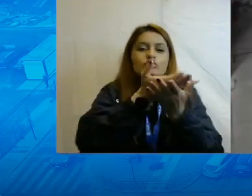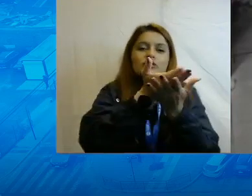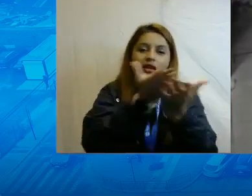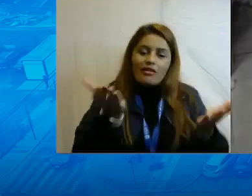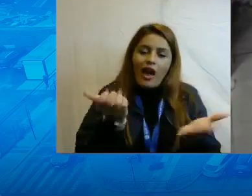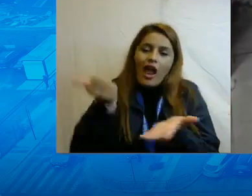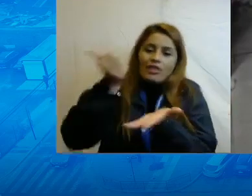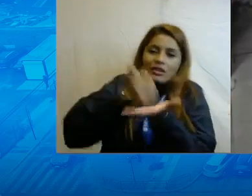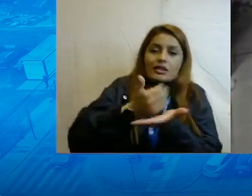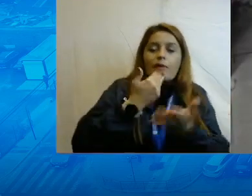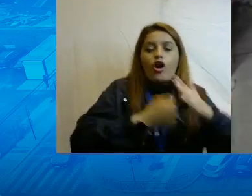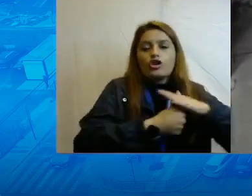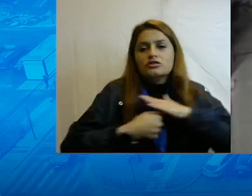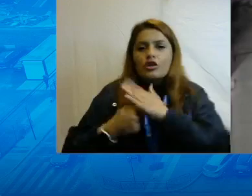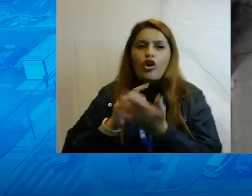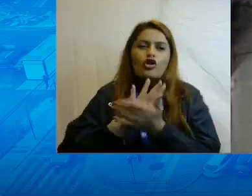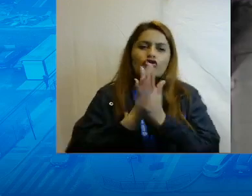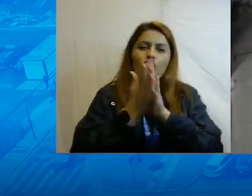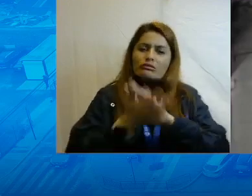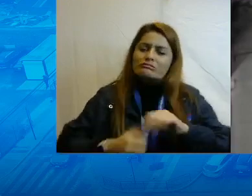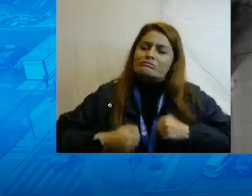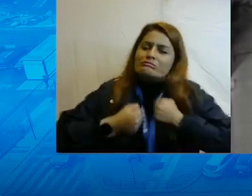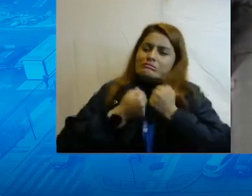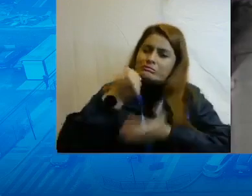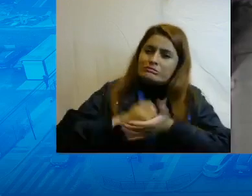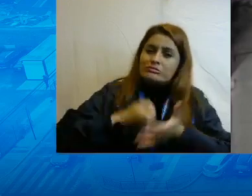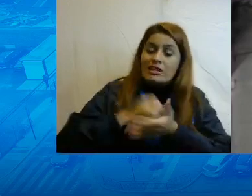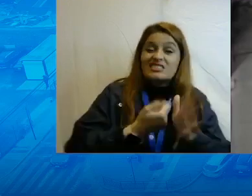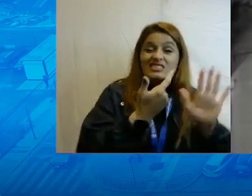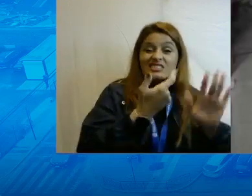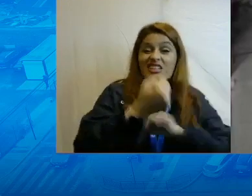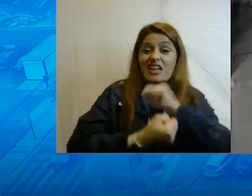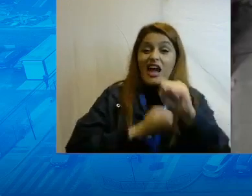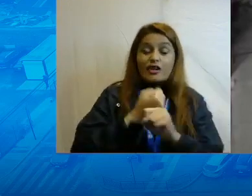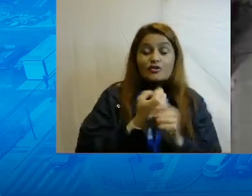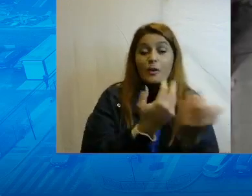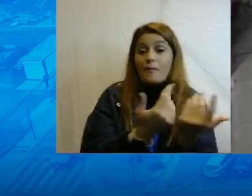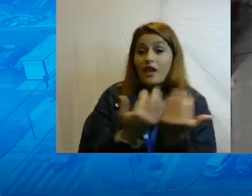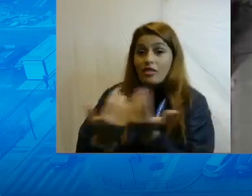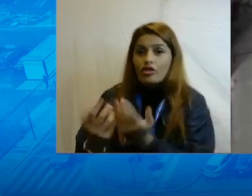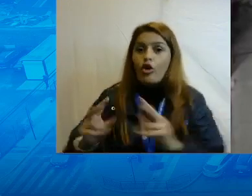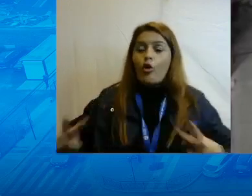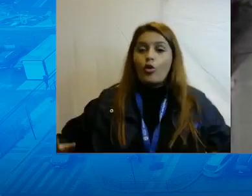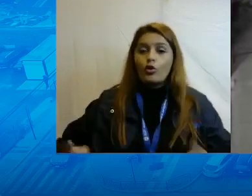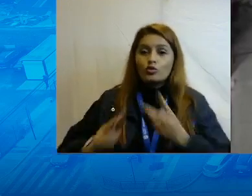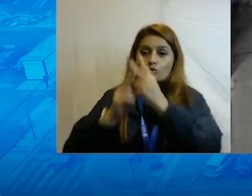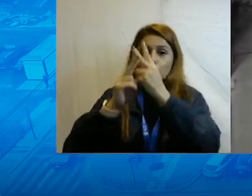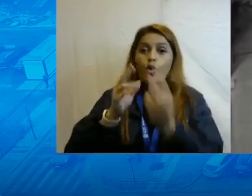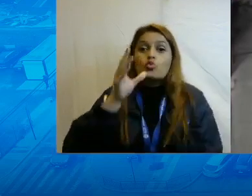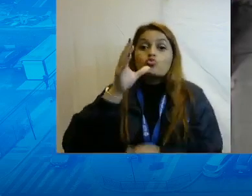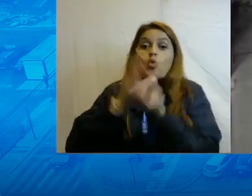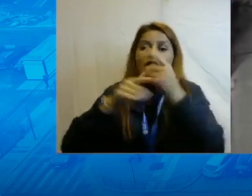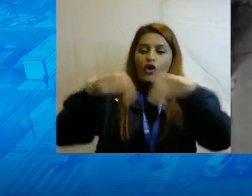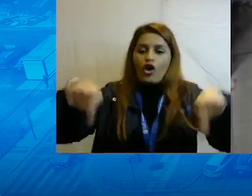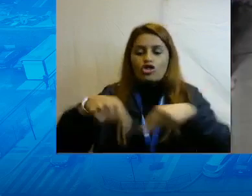yo sé que se la ha jugado bastante con este proyecto. Llevamos 7 años esperando esta construcción de un nuevo